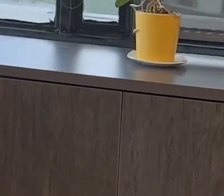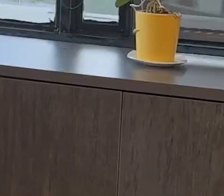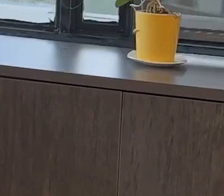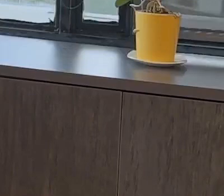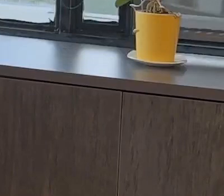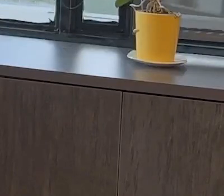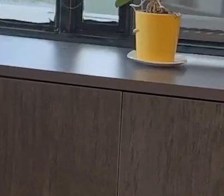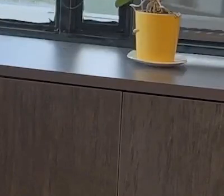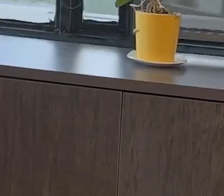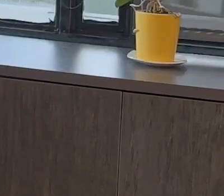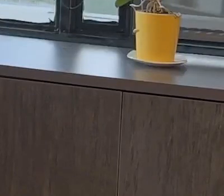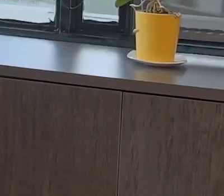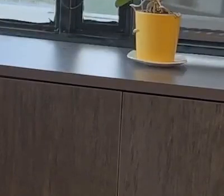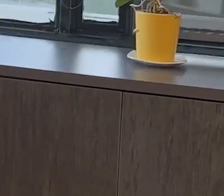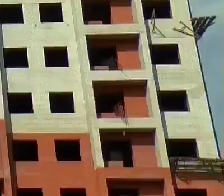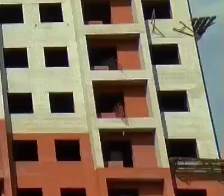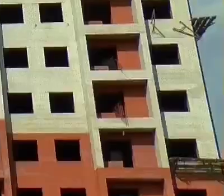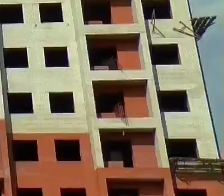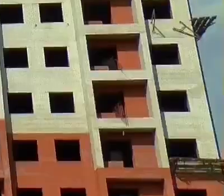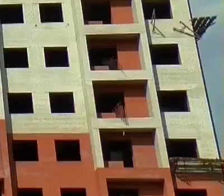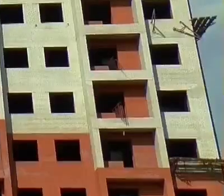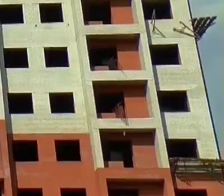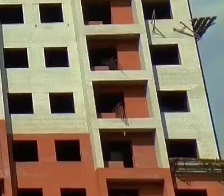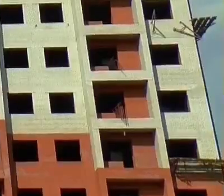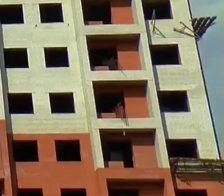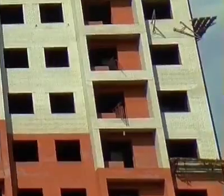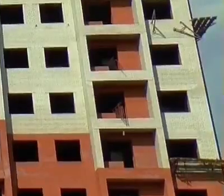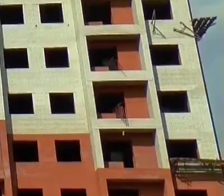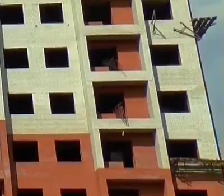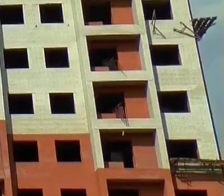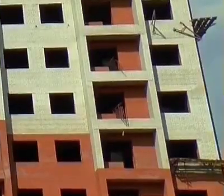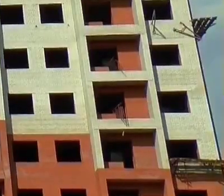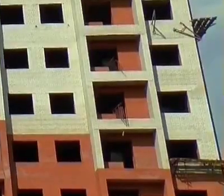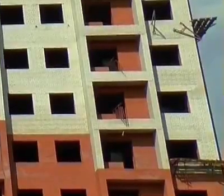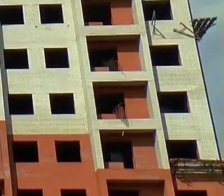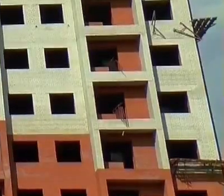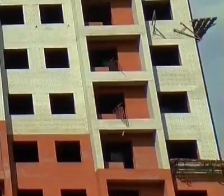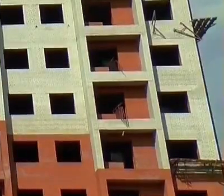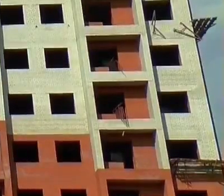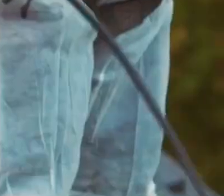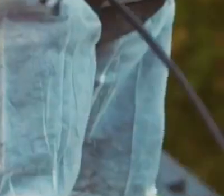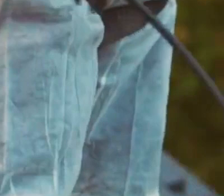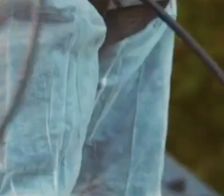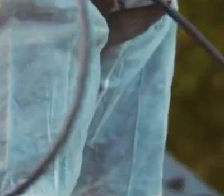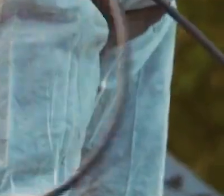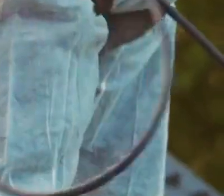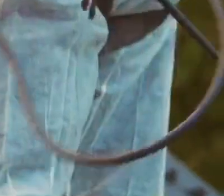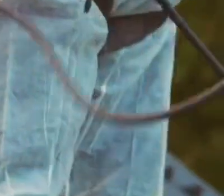en favor de la igualdad. En estos meses de trabajo se han generado